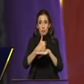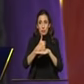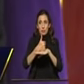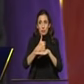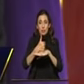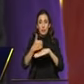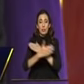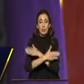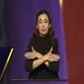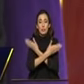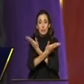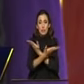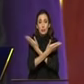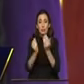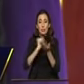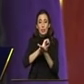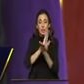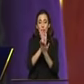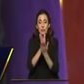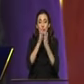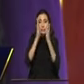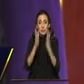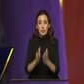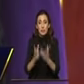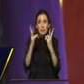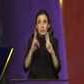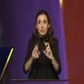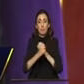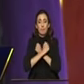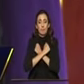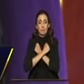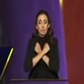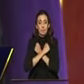queridas y queridos asambleístas, muy gentiles por